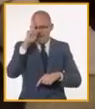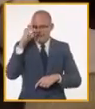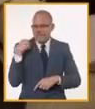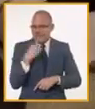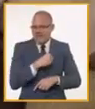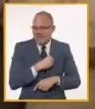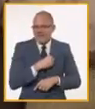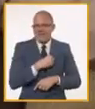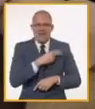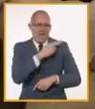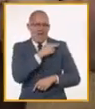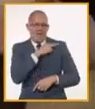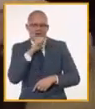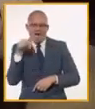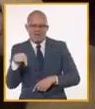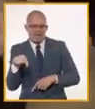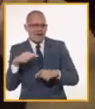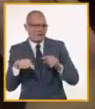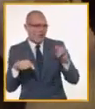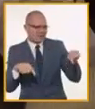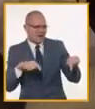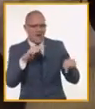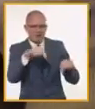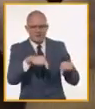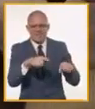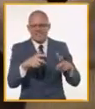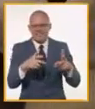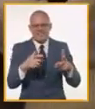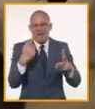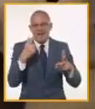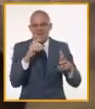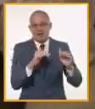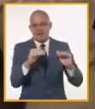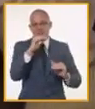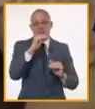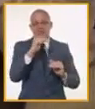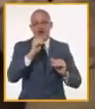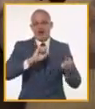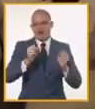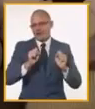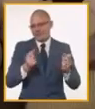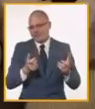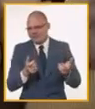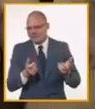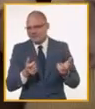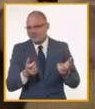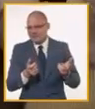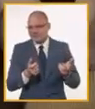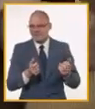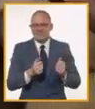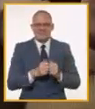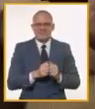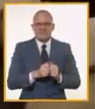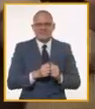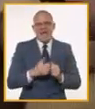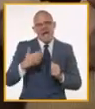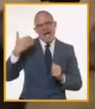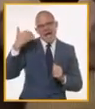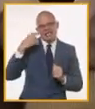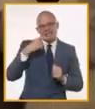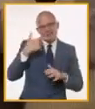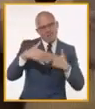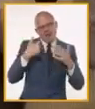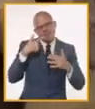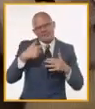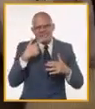de una columna que siempre trataban de quedarse. Pero eso no llegó a pasar. Iba a pasar y pasó una vez nada más, pero pasó una vez nada más sin